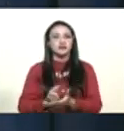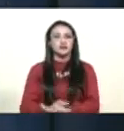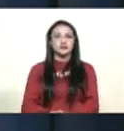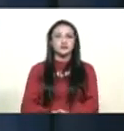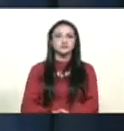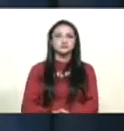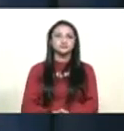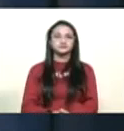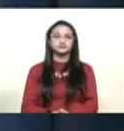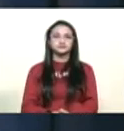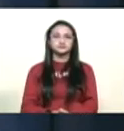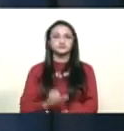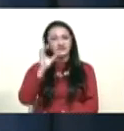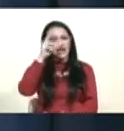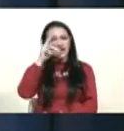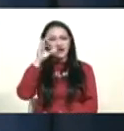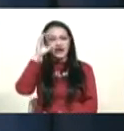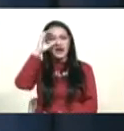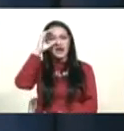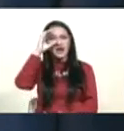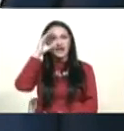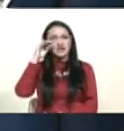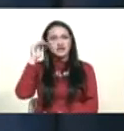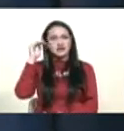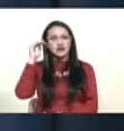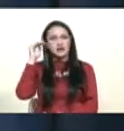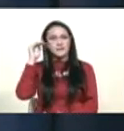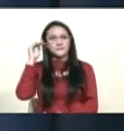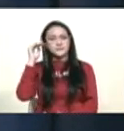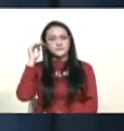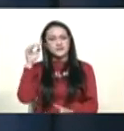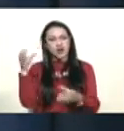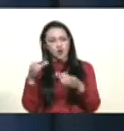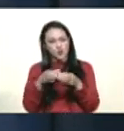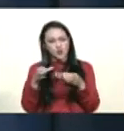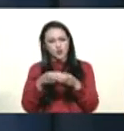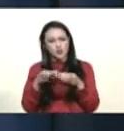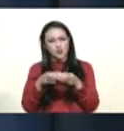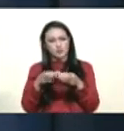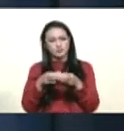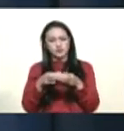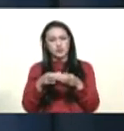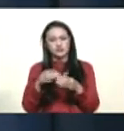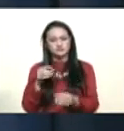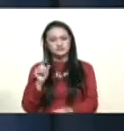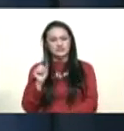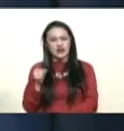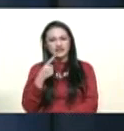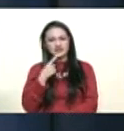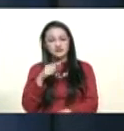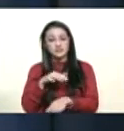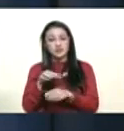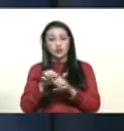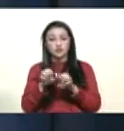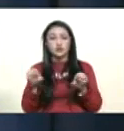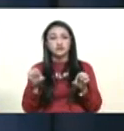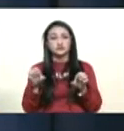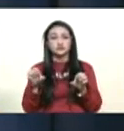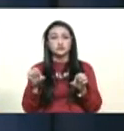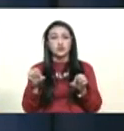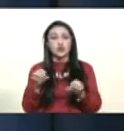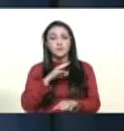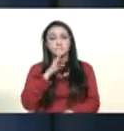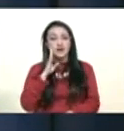Elías citaba algunas de las cosas que tuvimos oportunidad de hacer junto a un gran equipo en el Ministerio de Educación y hablaba de nuestras amadas